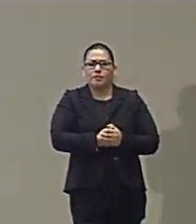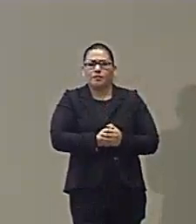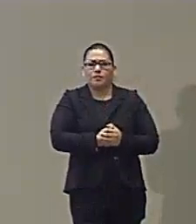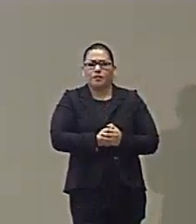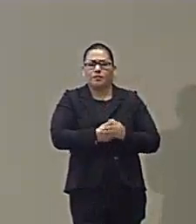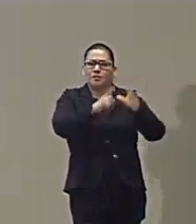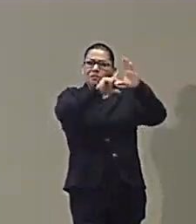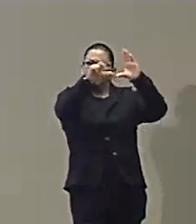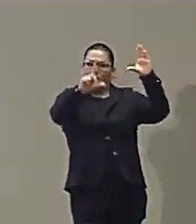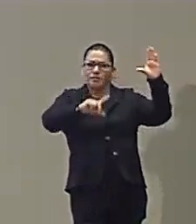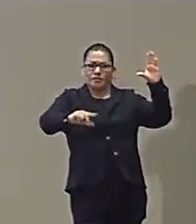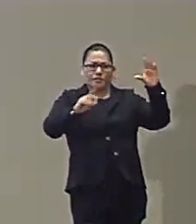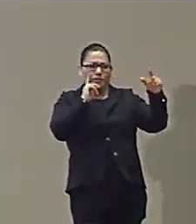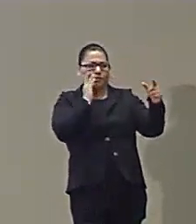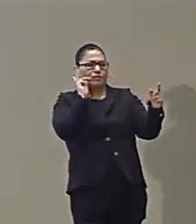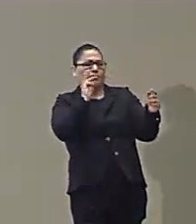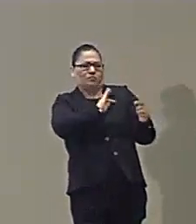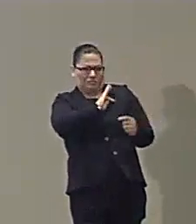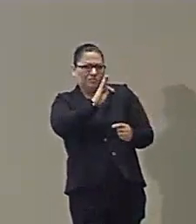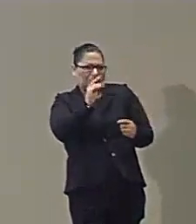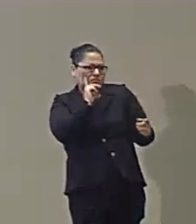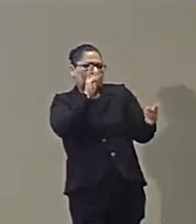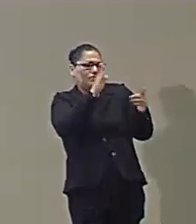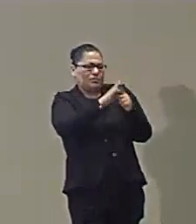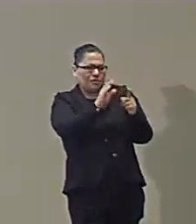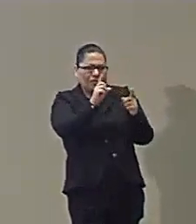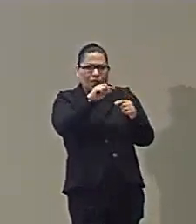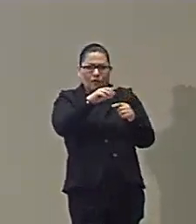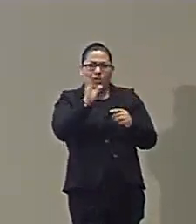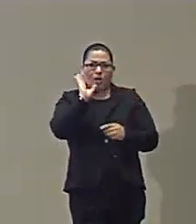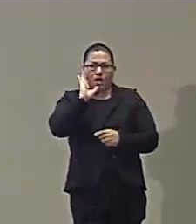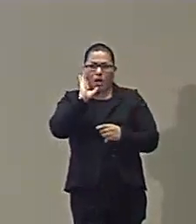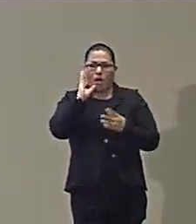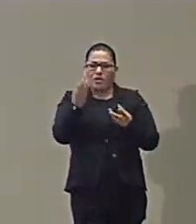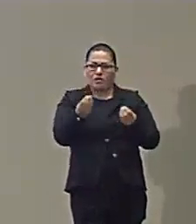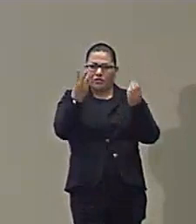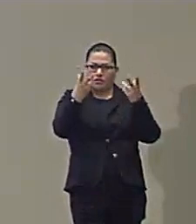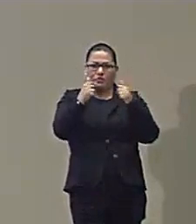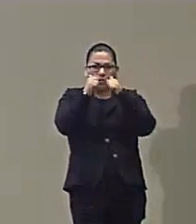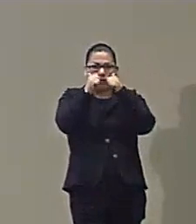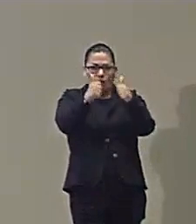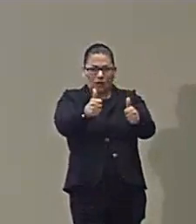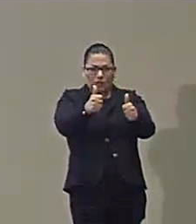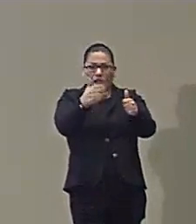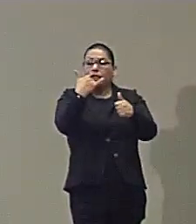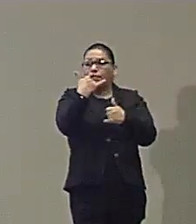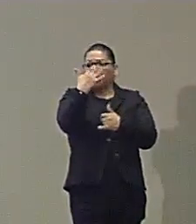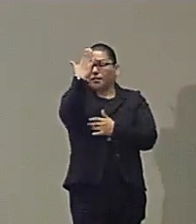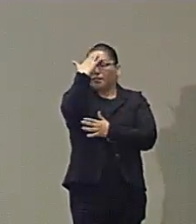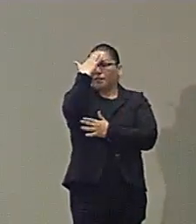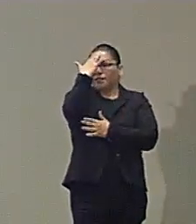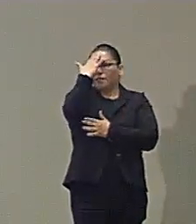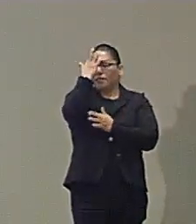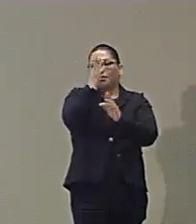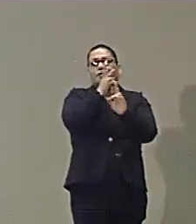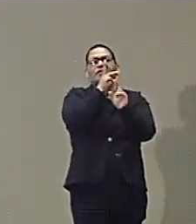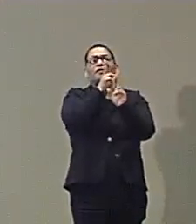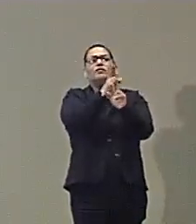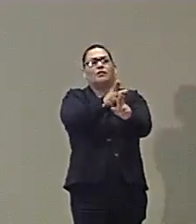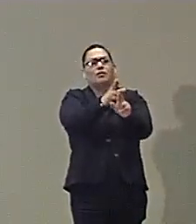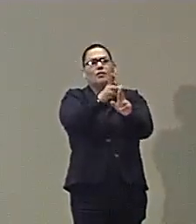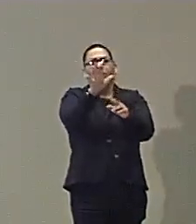república podemos encontrar este beneficio escucharemos con mucha atención y conoceremos de los resultados